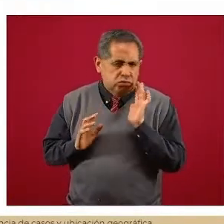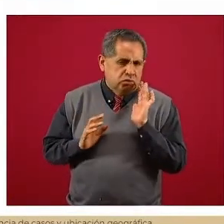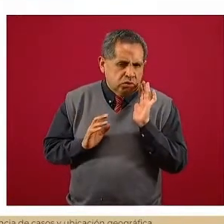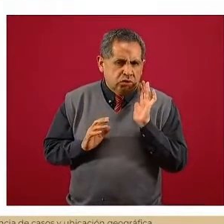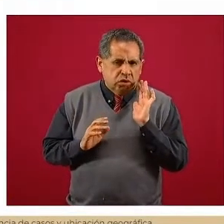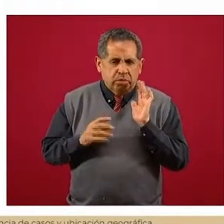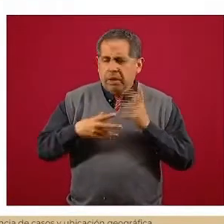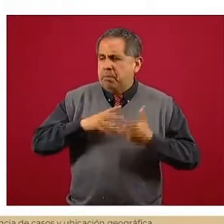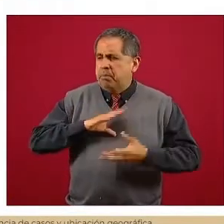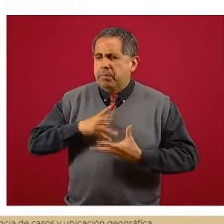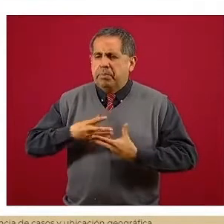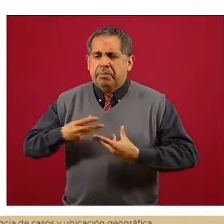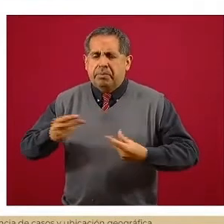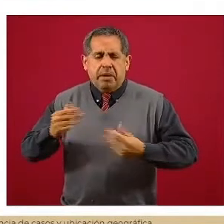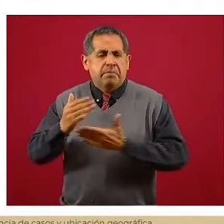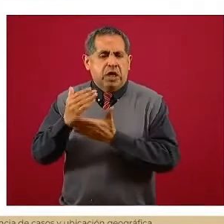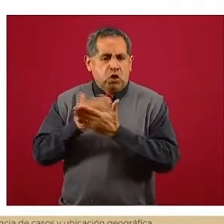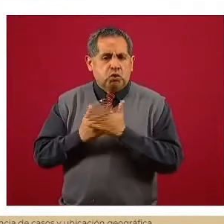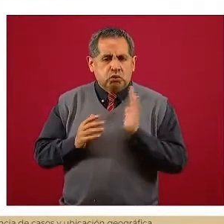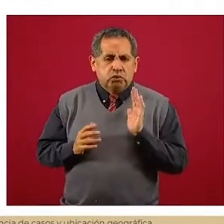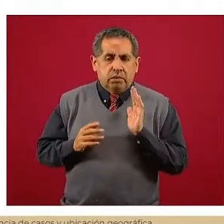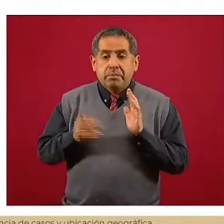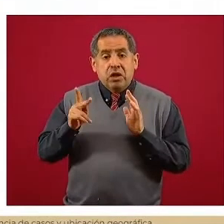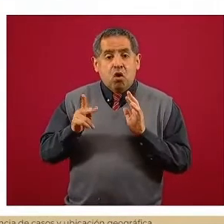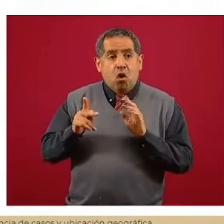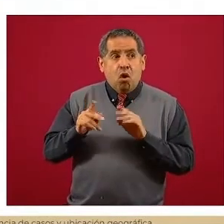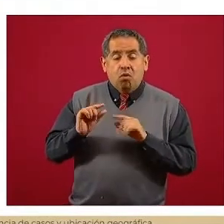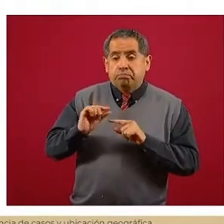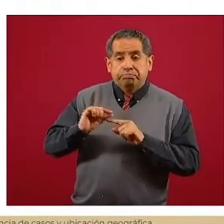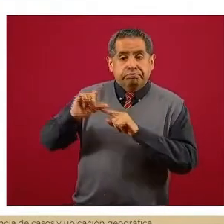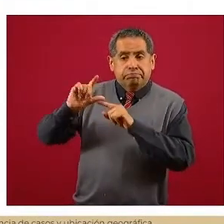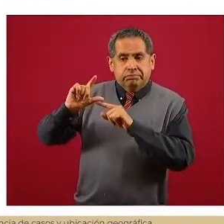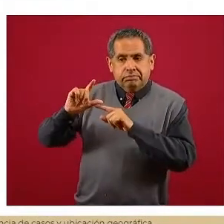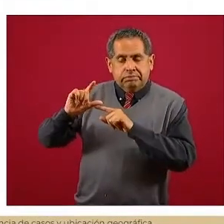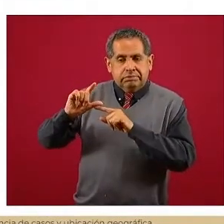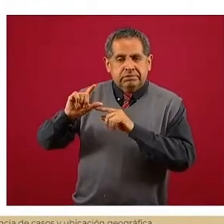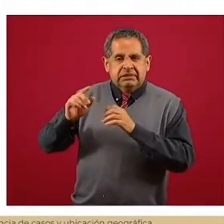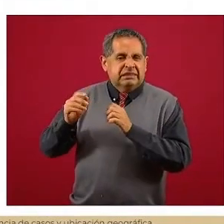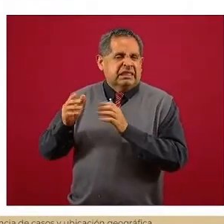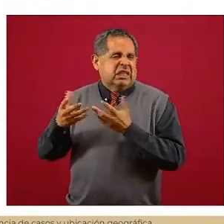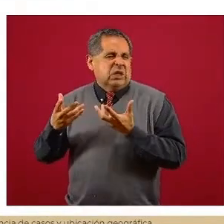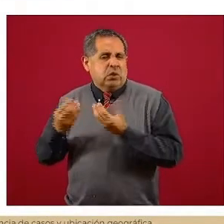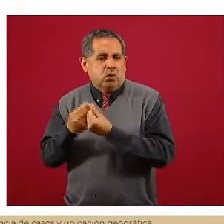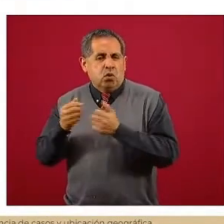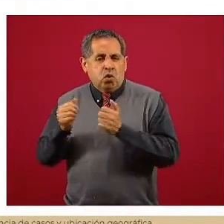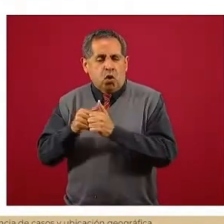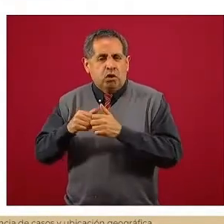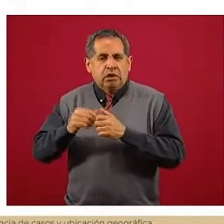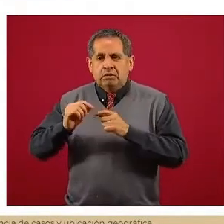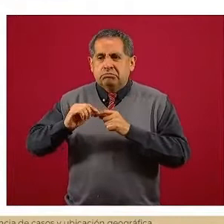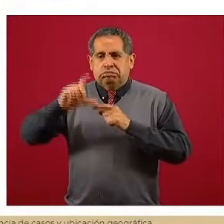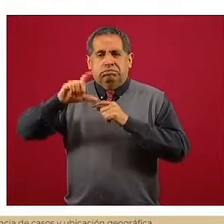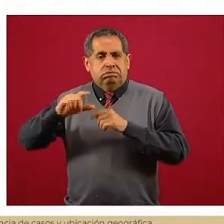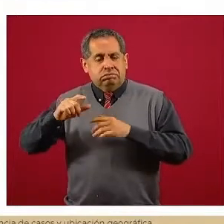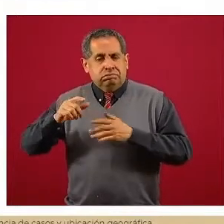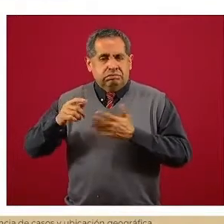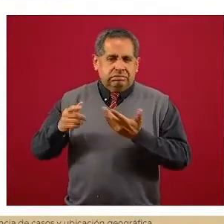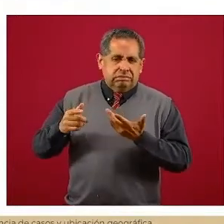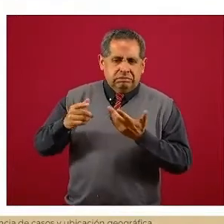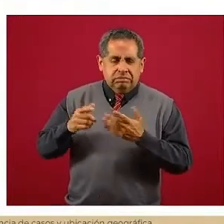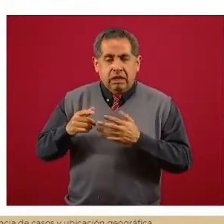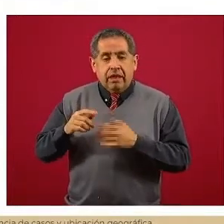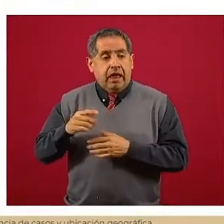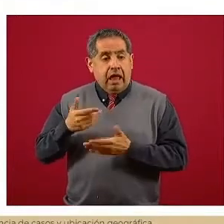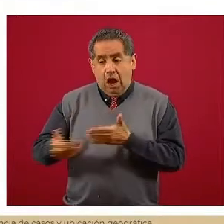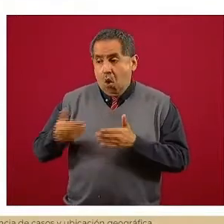la transmisión para ellos, tuvieron un ascenso, digamos, un poco más pegado al horizontal y una